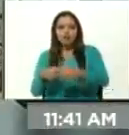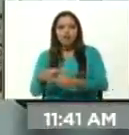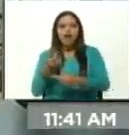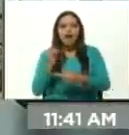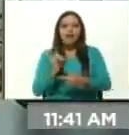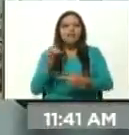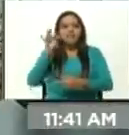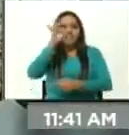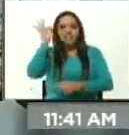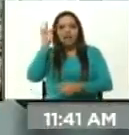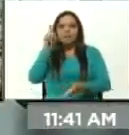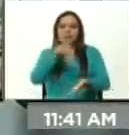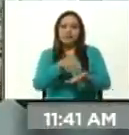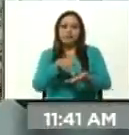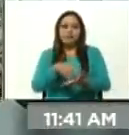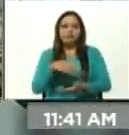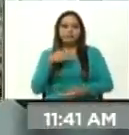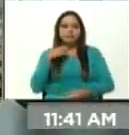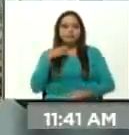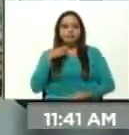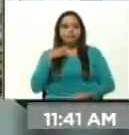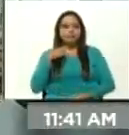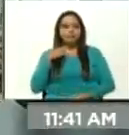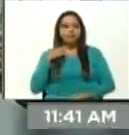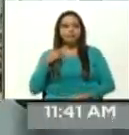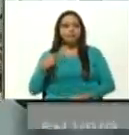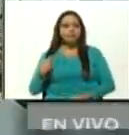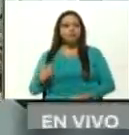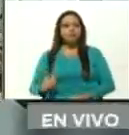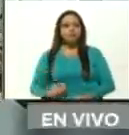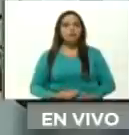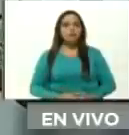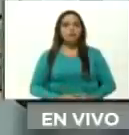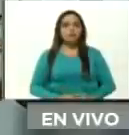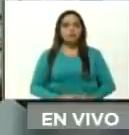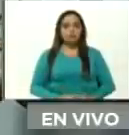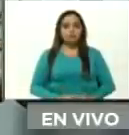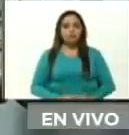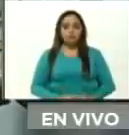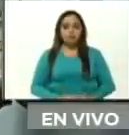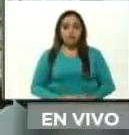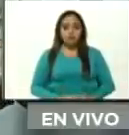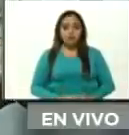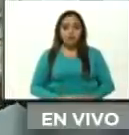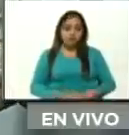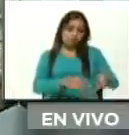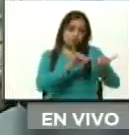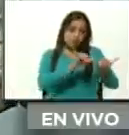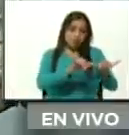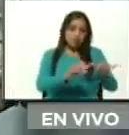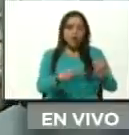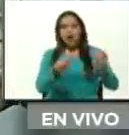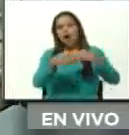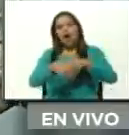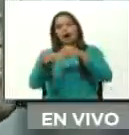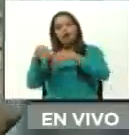bien participar. En este sentido, los términos del memorándum de